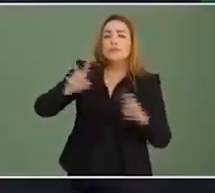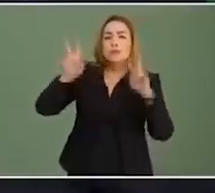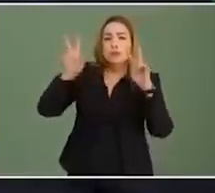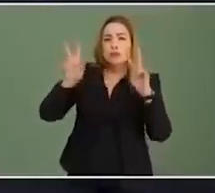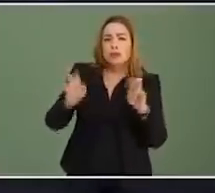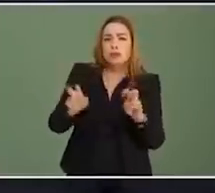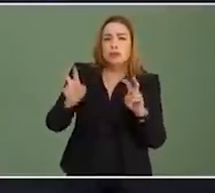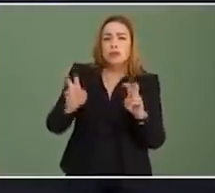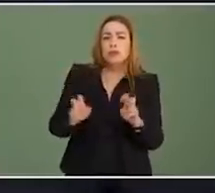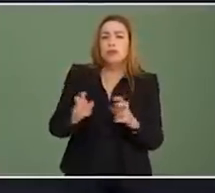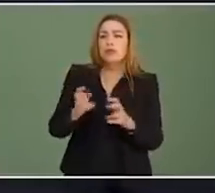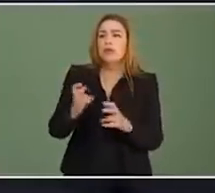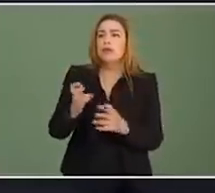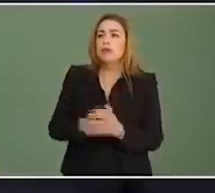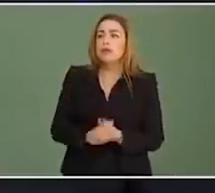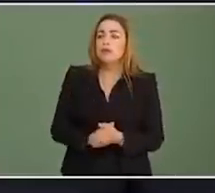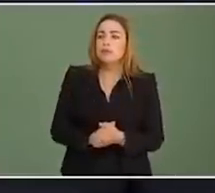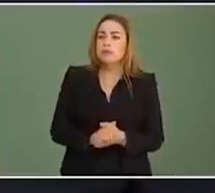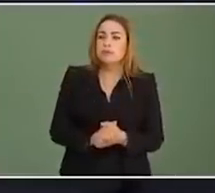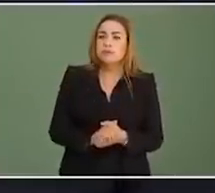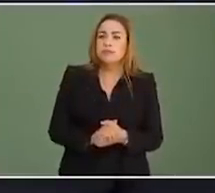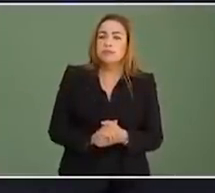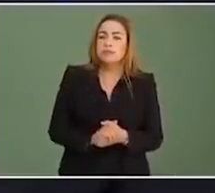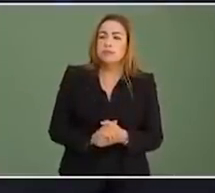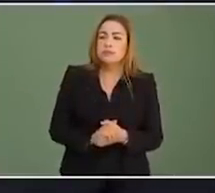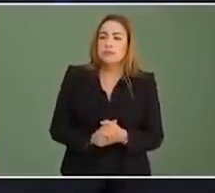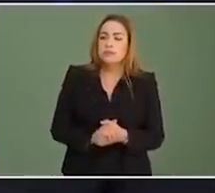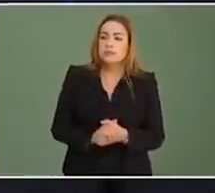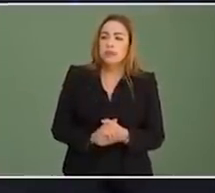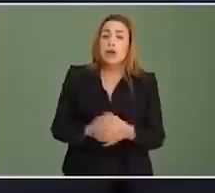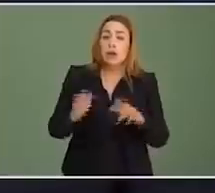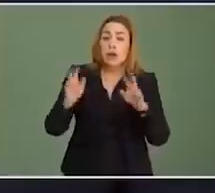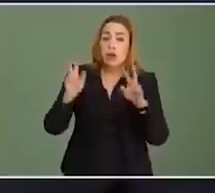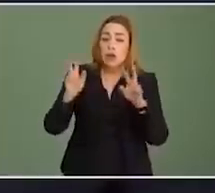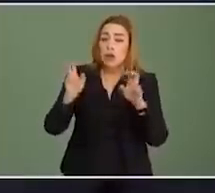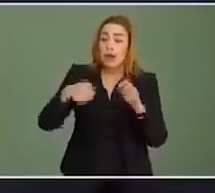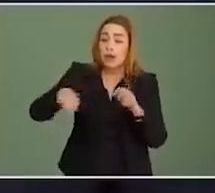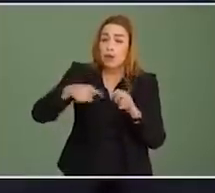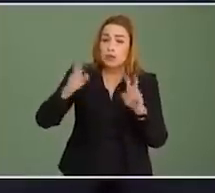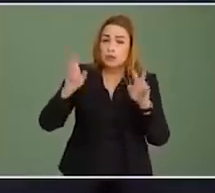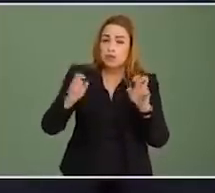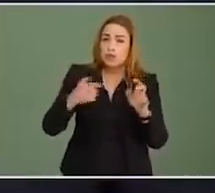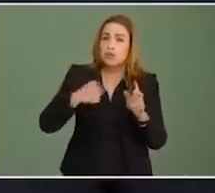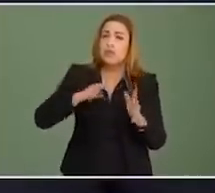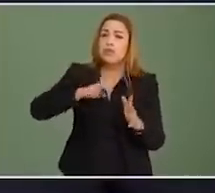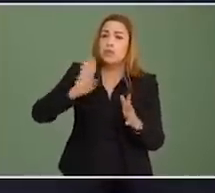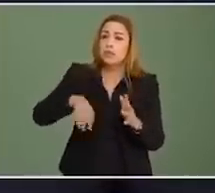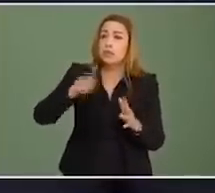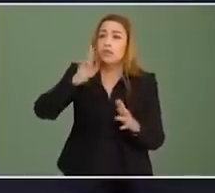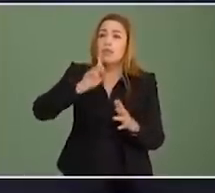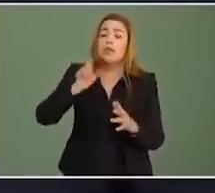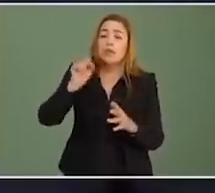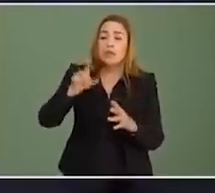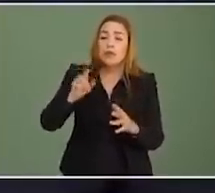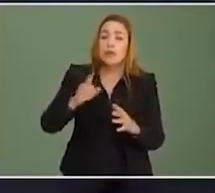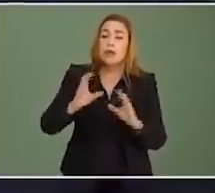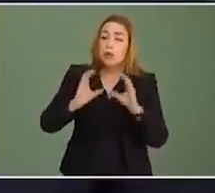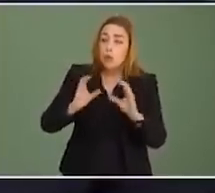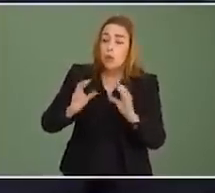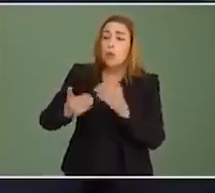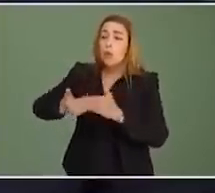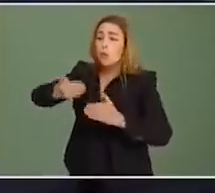titular de conavi que es uno de los grandes temas para poder resolver y prevenir sobre todo el